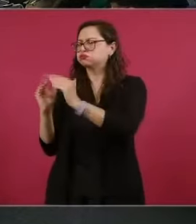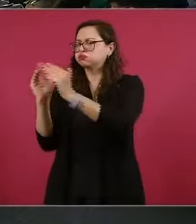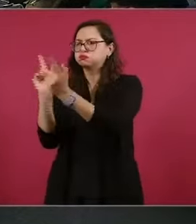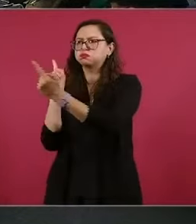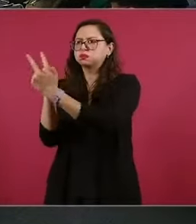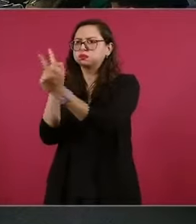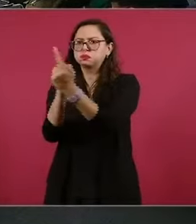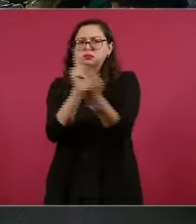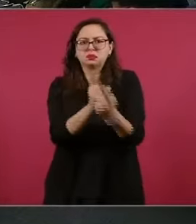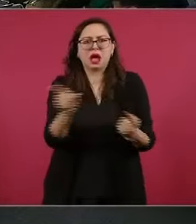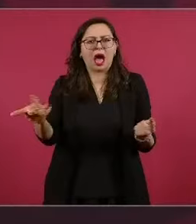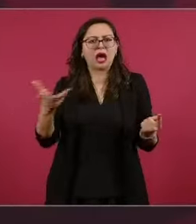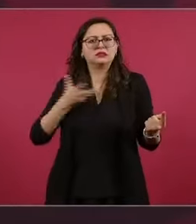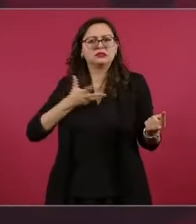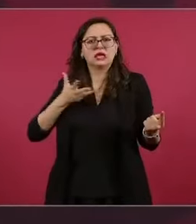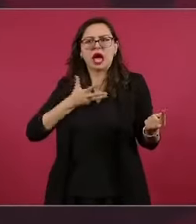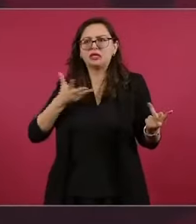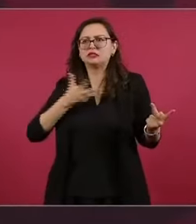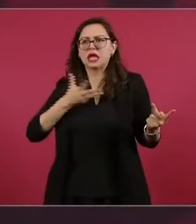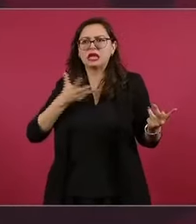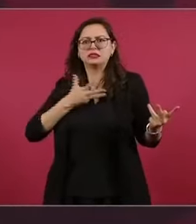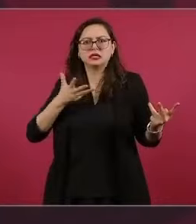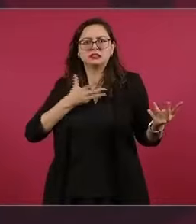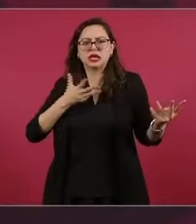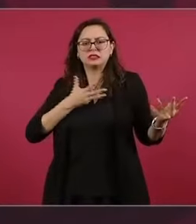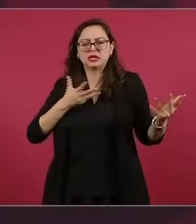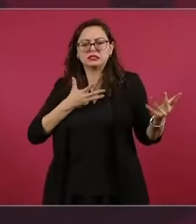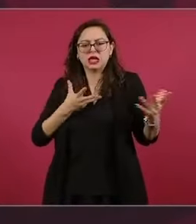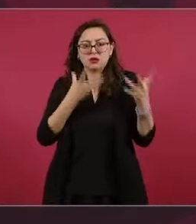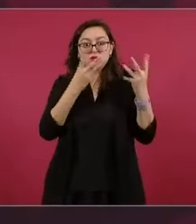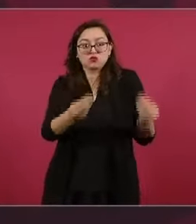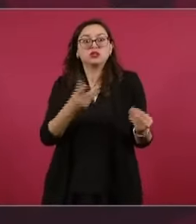porque se está haciendo